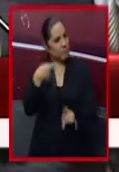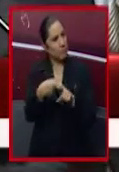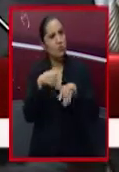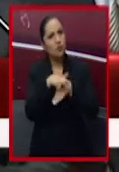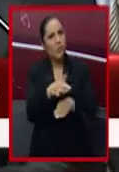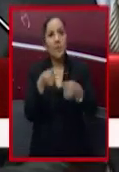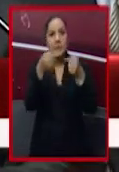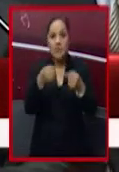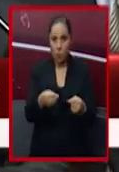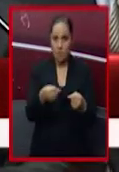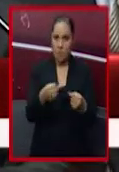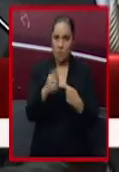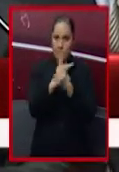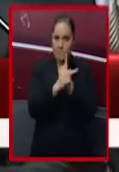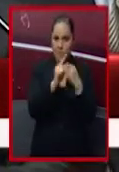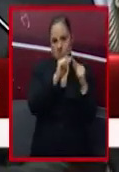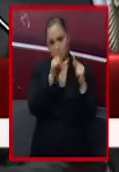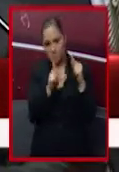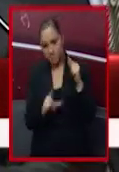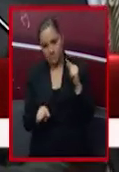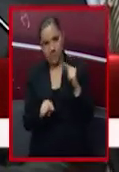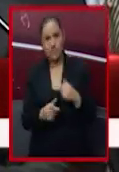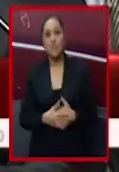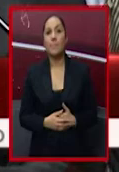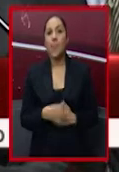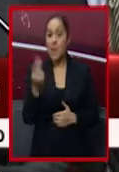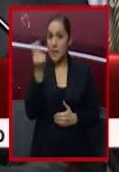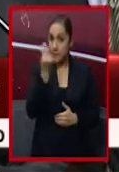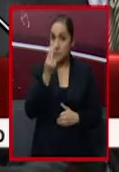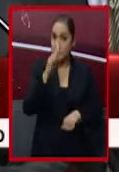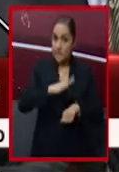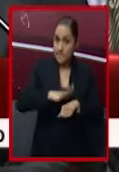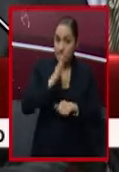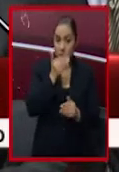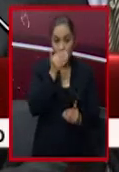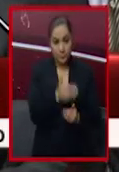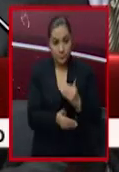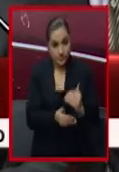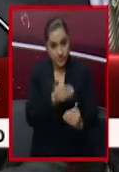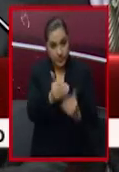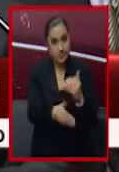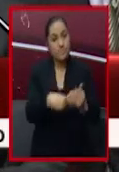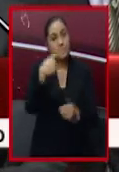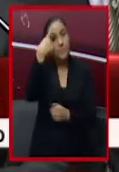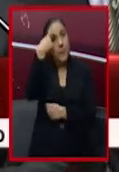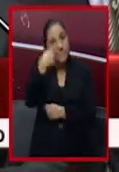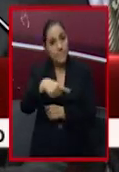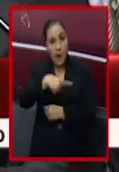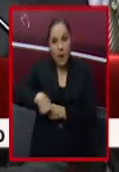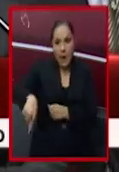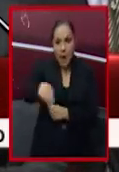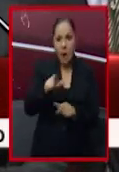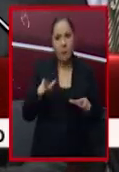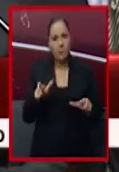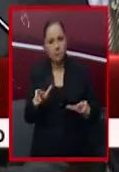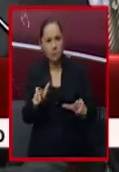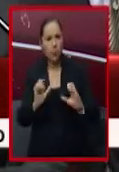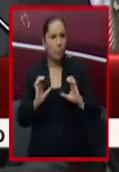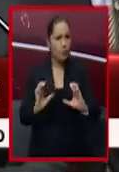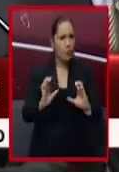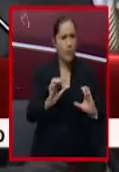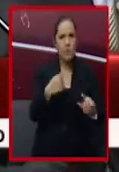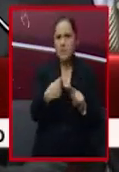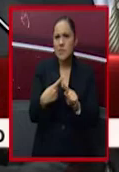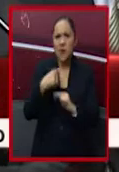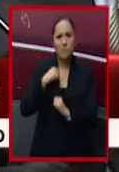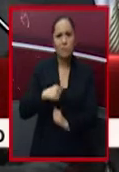Que hay que reforzar la seguridad pública a través de las policías, a través de la profesionalización de las policías,